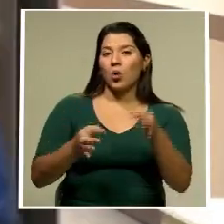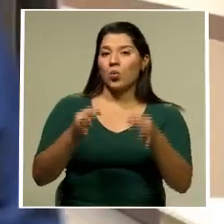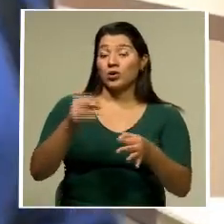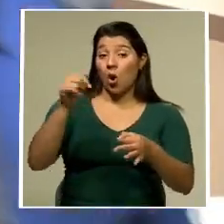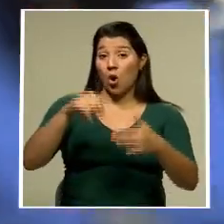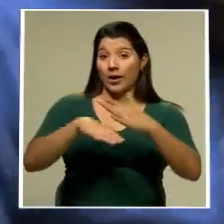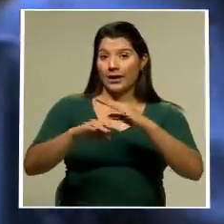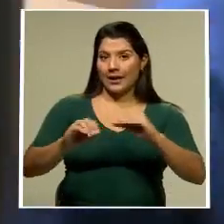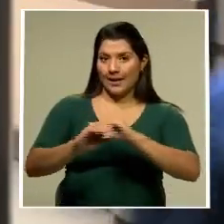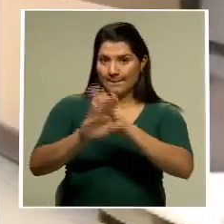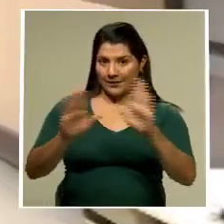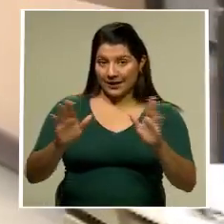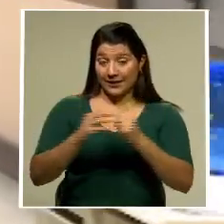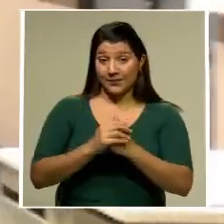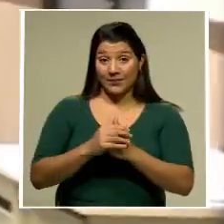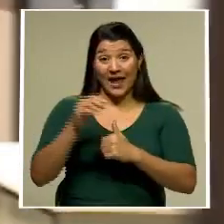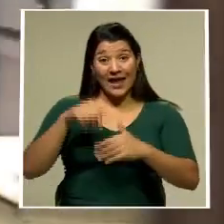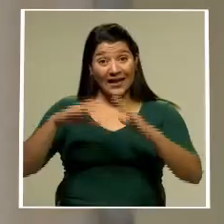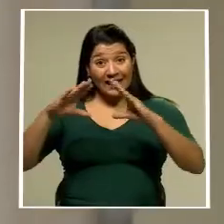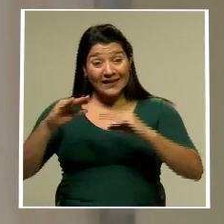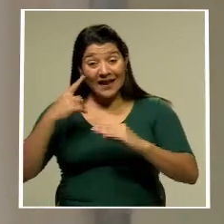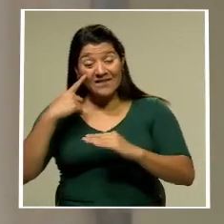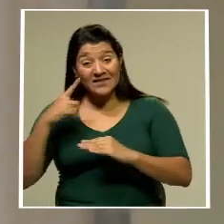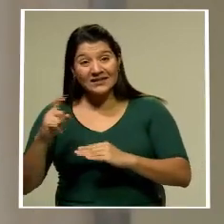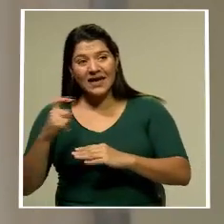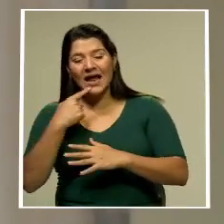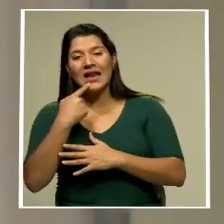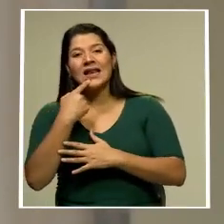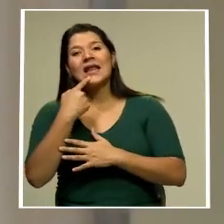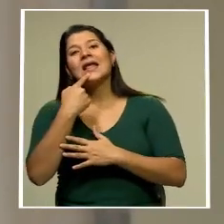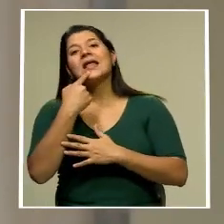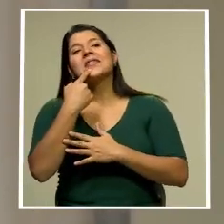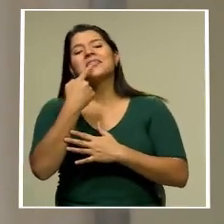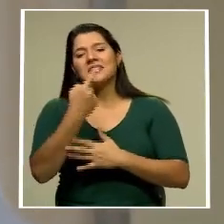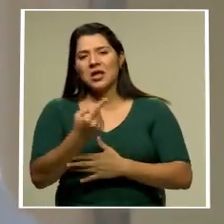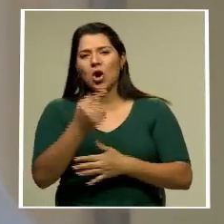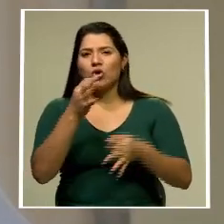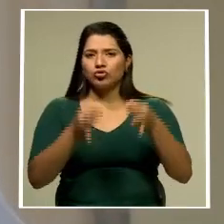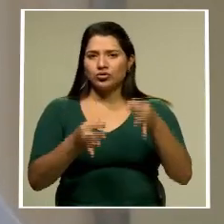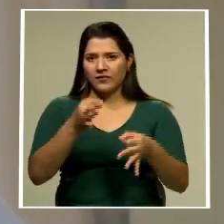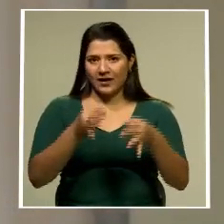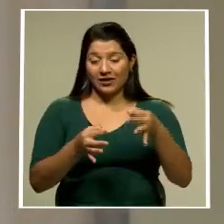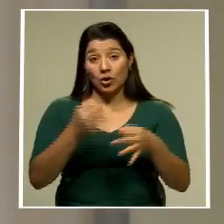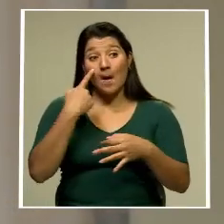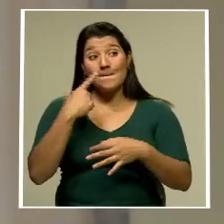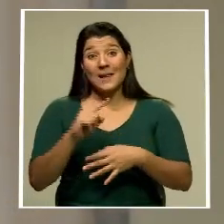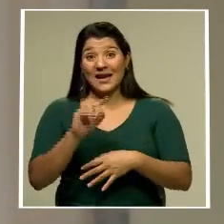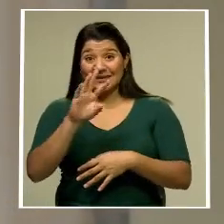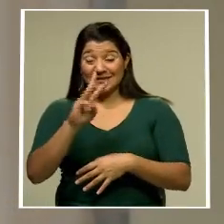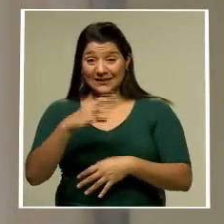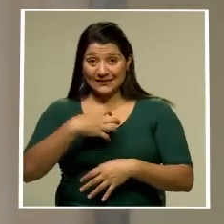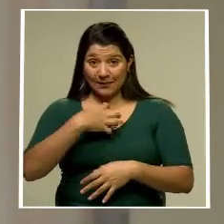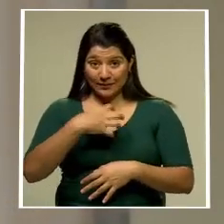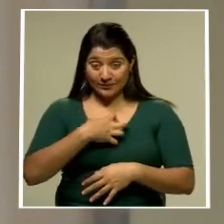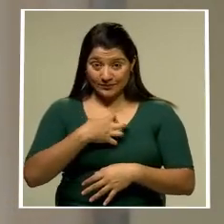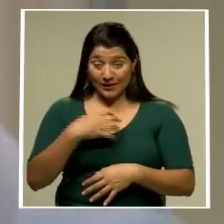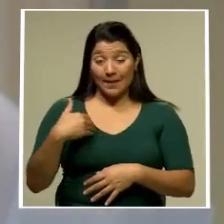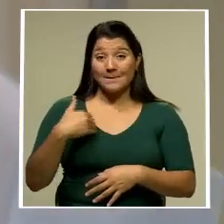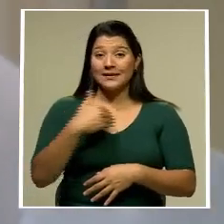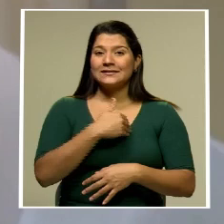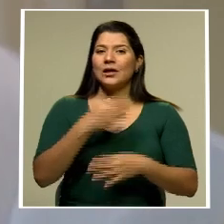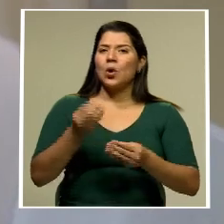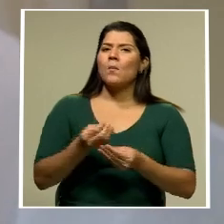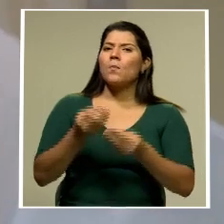esta mañana. En horas de la tarde, la Fiscalía expuso los argumentos puntualmente para estas 6 apelaciones. El Ministerio